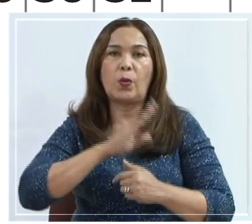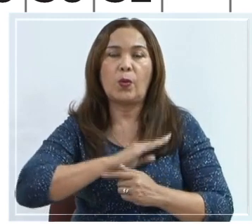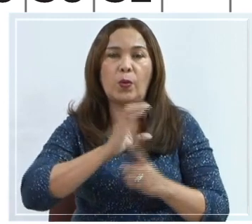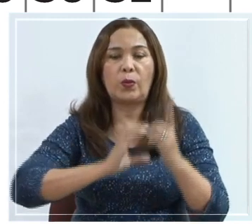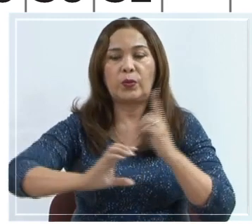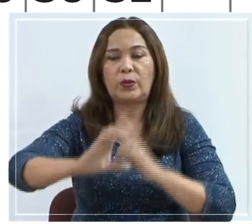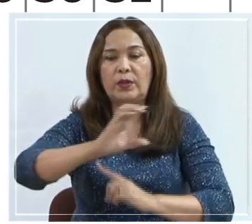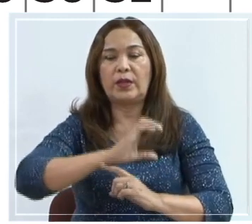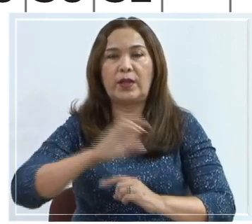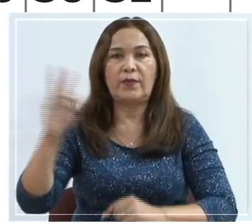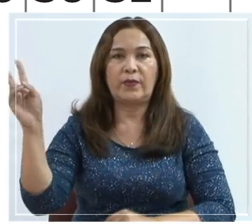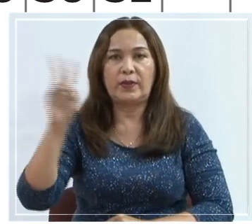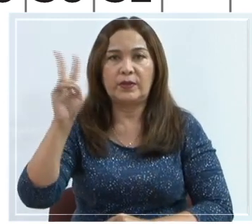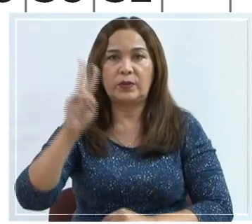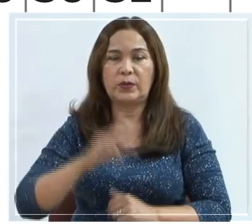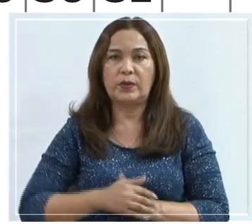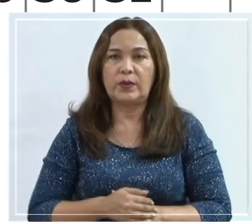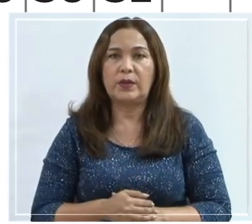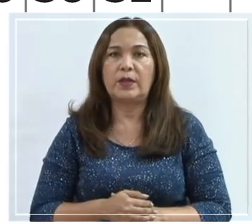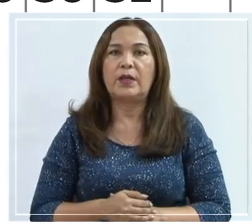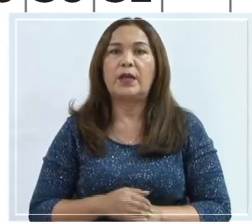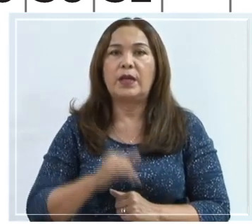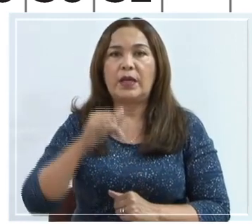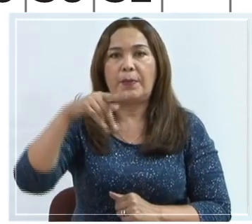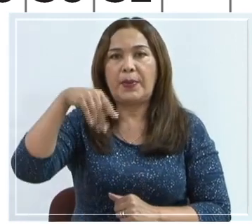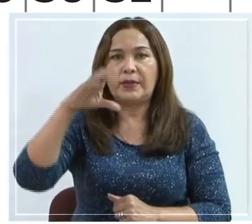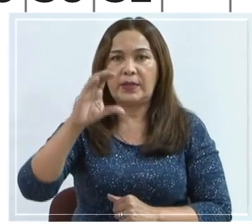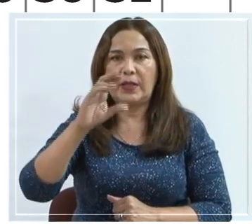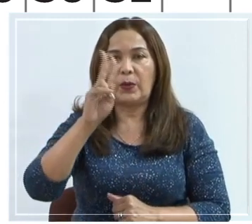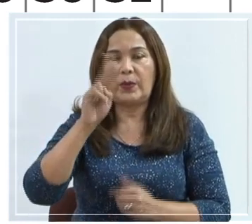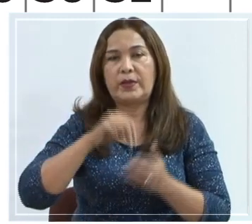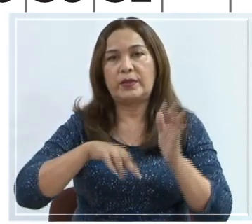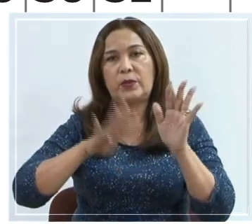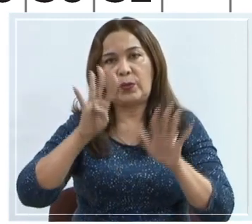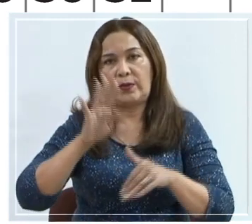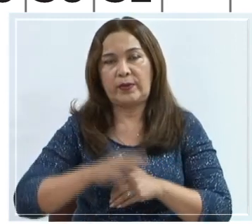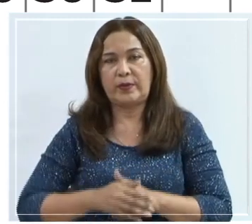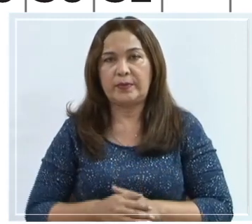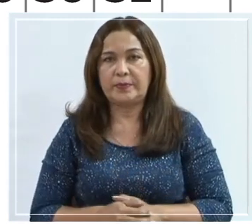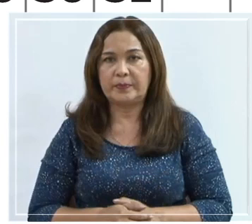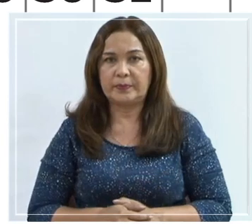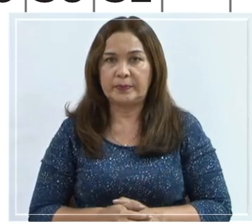patrimonio cultural de venezuela ipc 2019